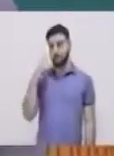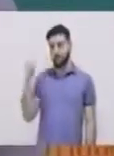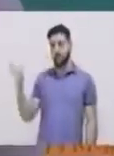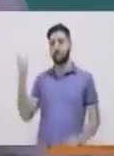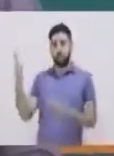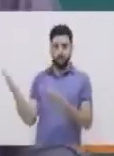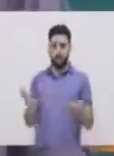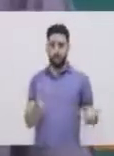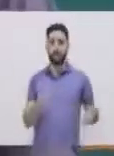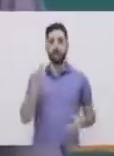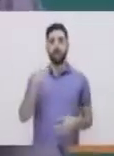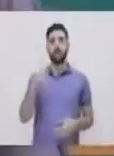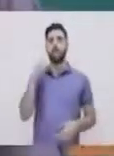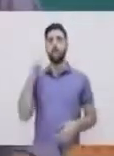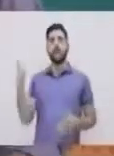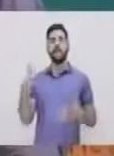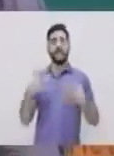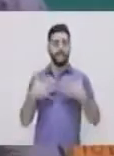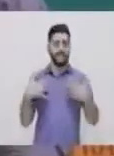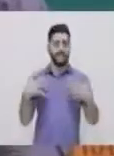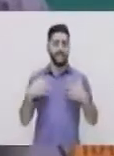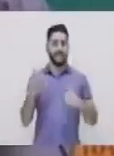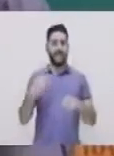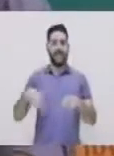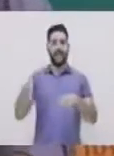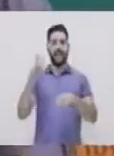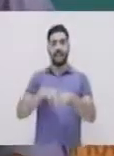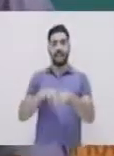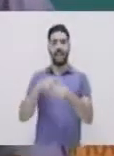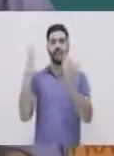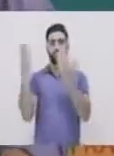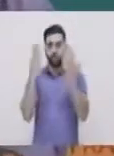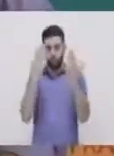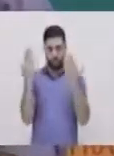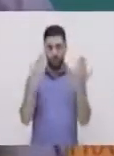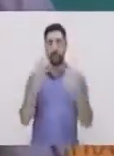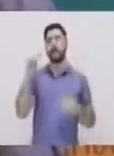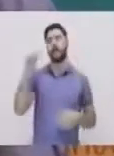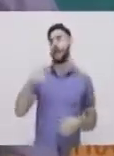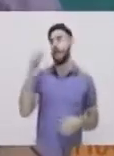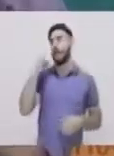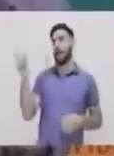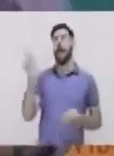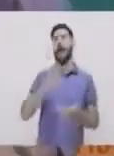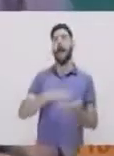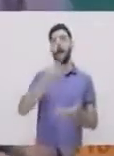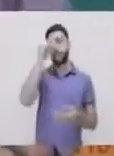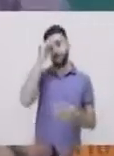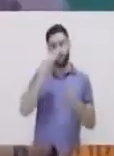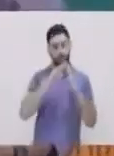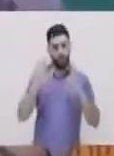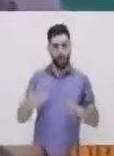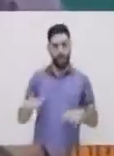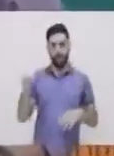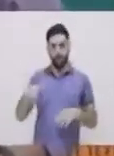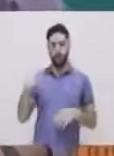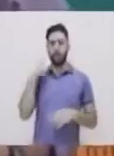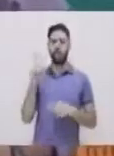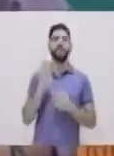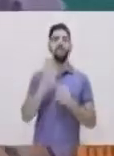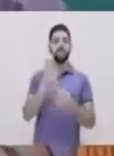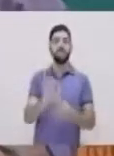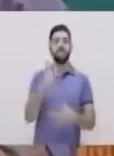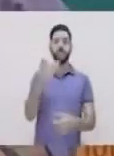Bienvenidos a un segmento más del área de ciencias naturales del programa Aprendo en Casa. El día de hoy daremos